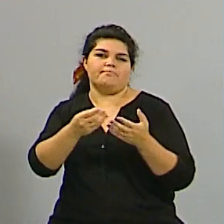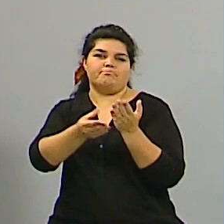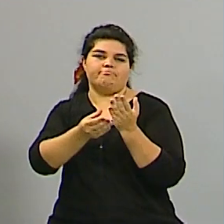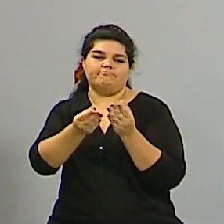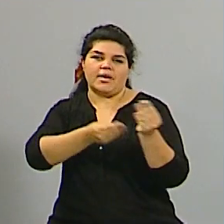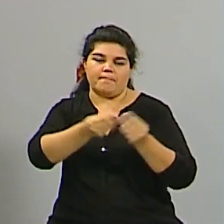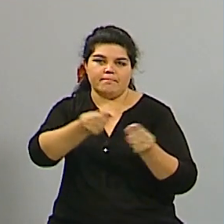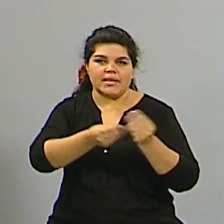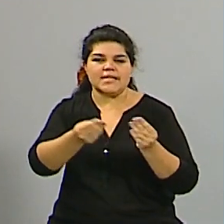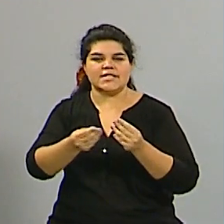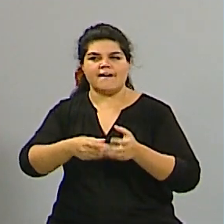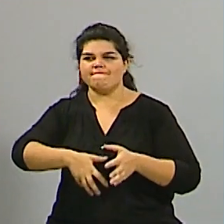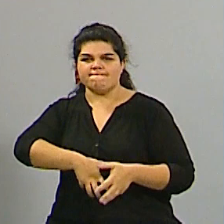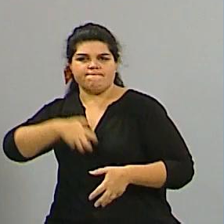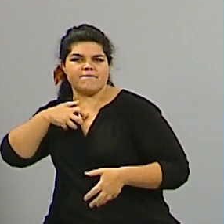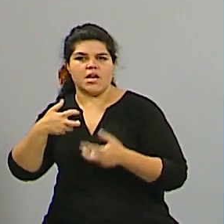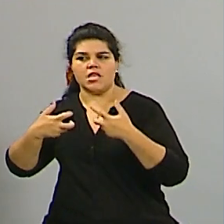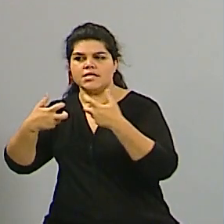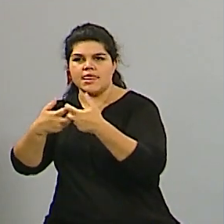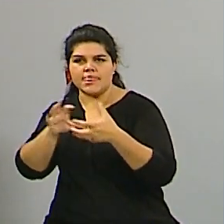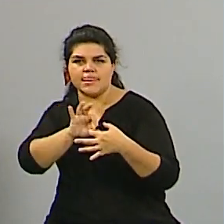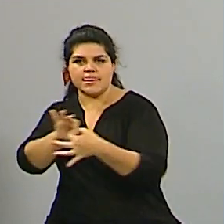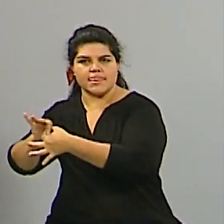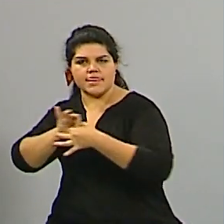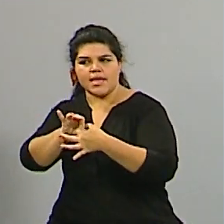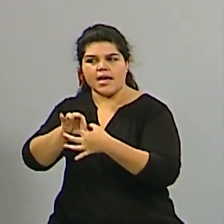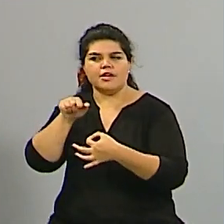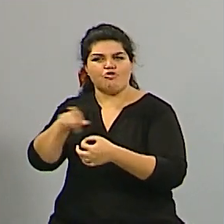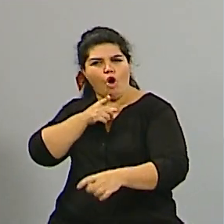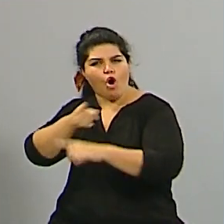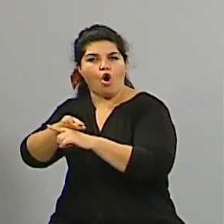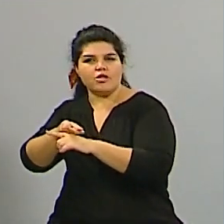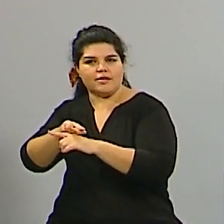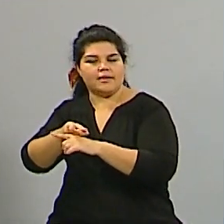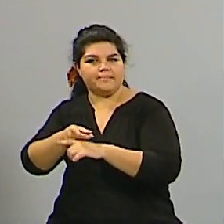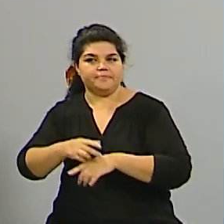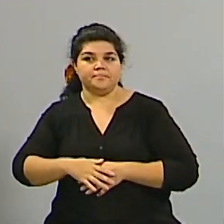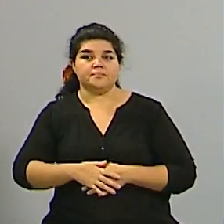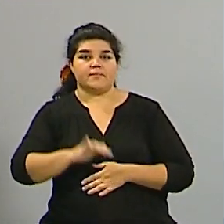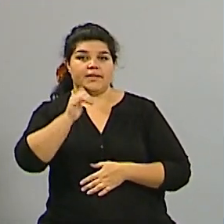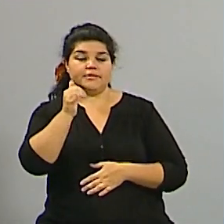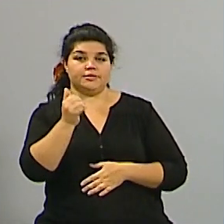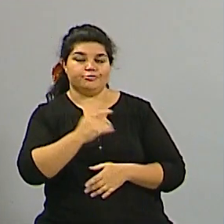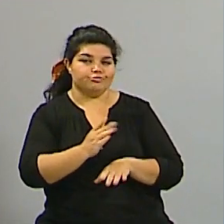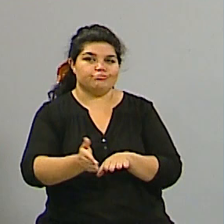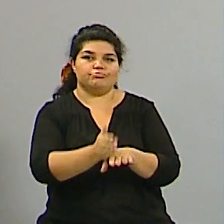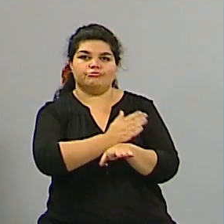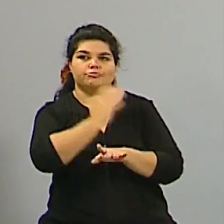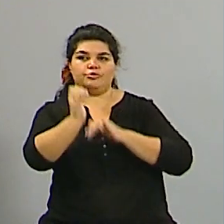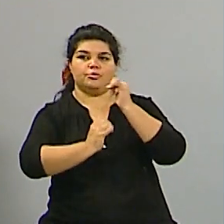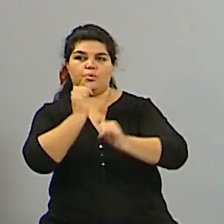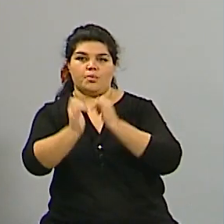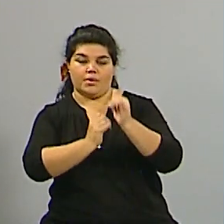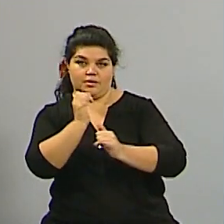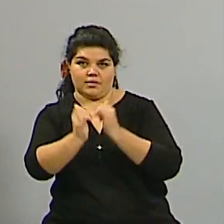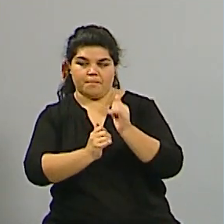todo. Sí, ahí dos cosas, ¿no? Estábamos diciendo cuáles son los sectores que se oponen a Sí,